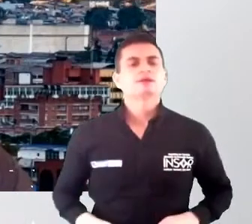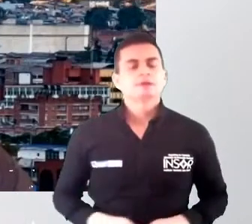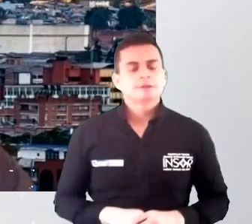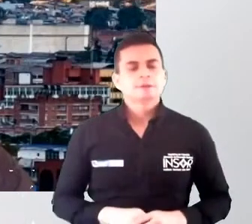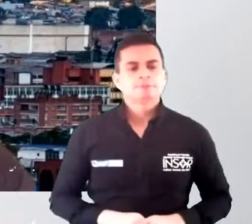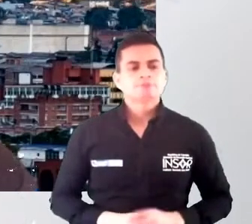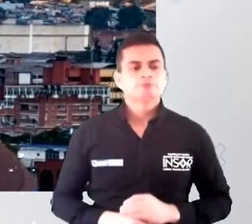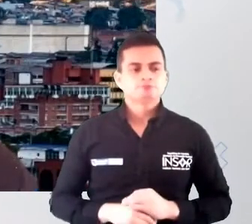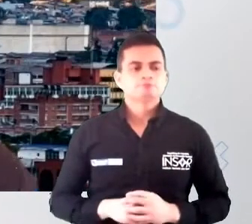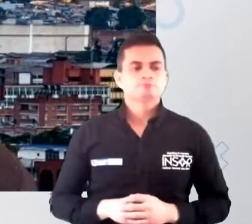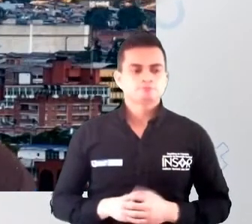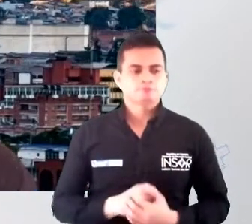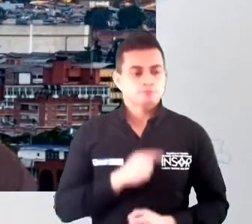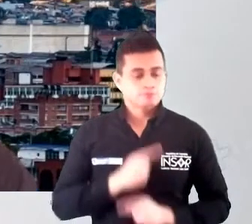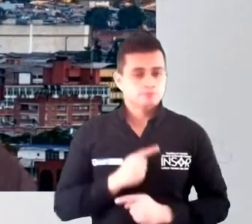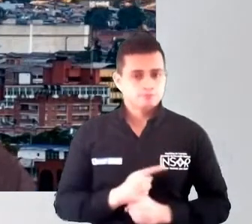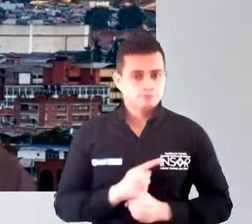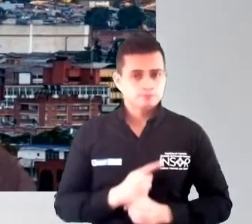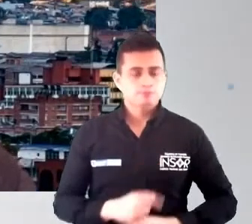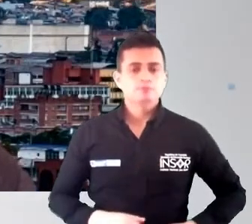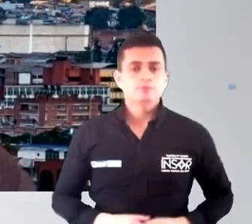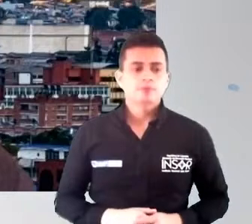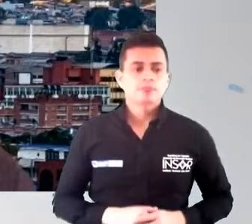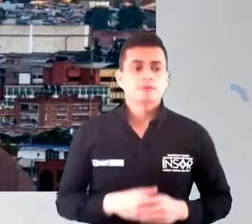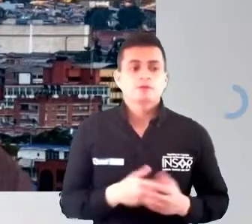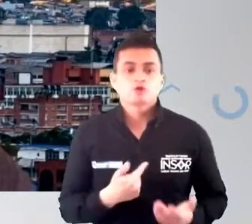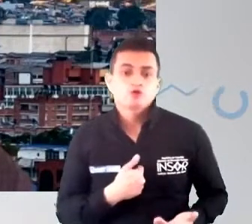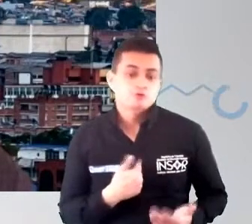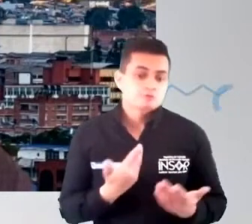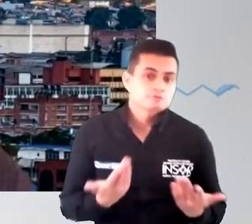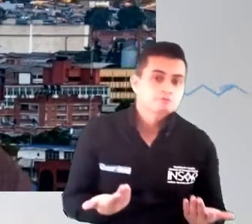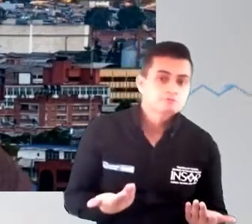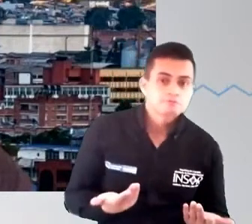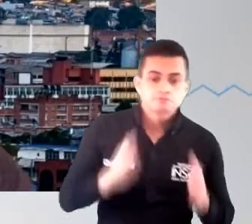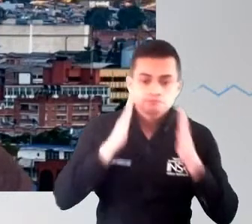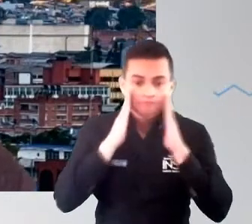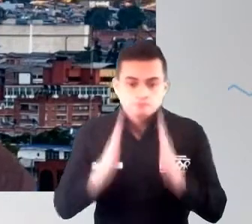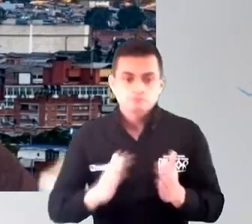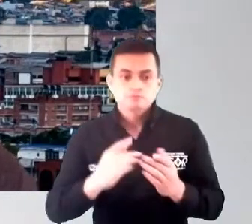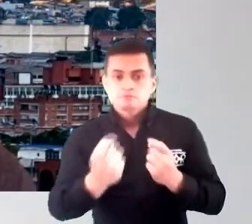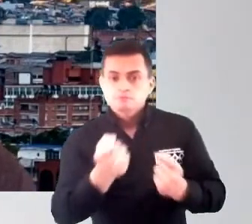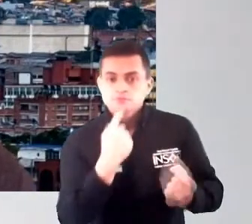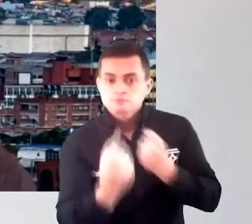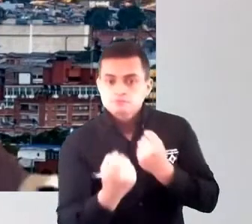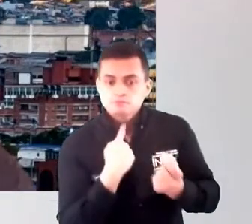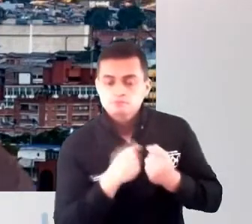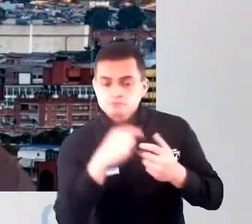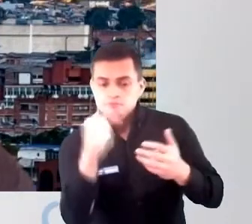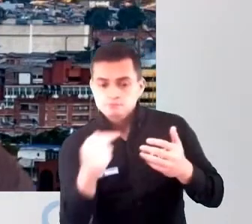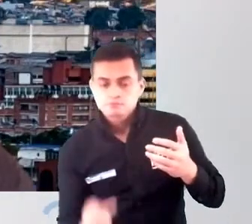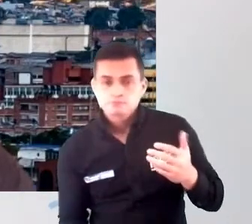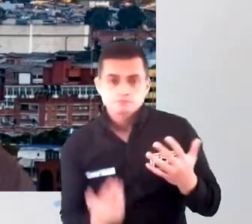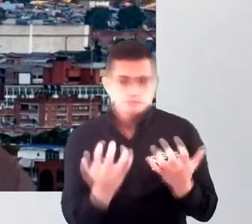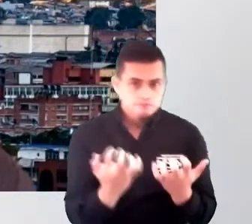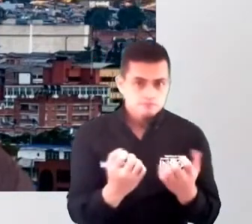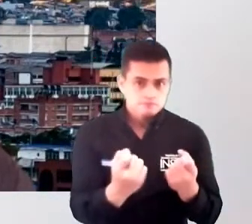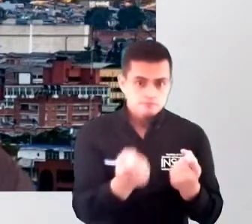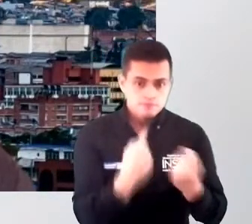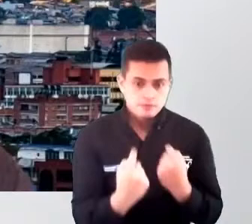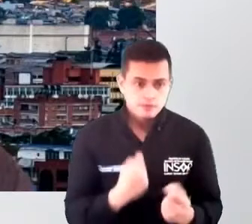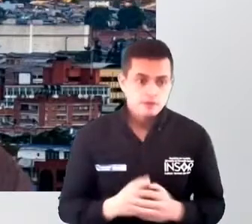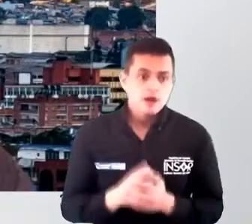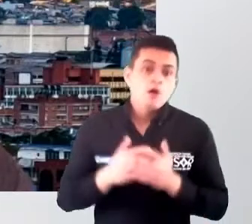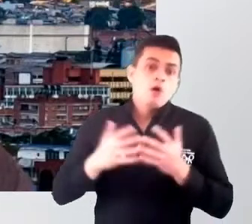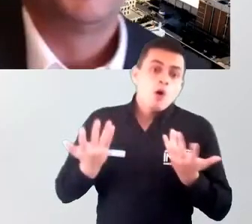estoy pendiente de qué más nos quieren preguntar nuestros colegas y no sé si usted quiere redondear